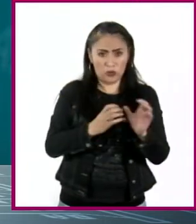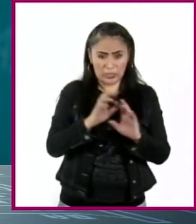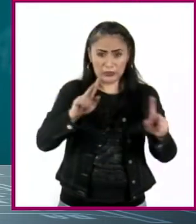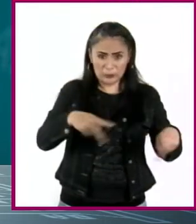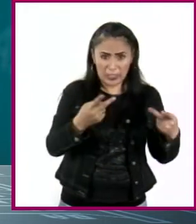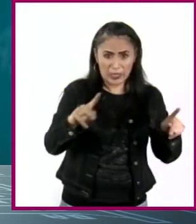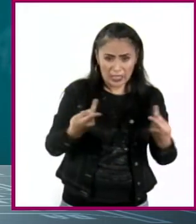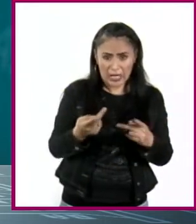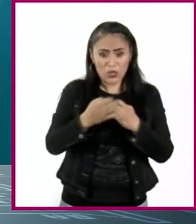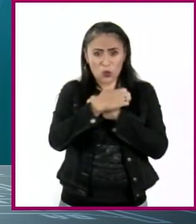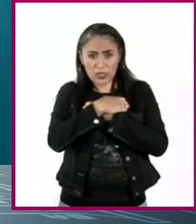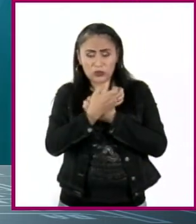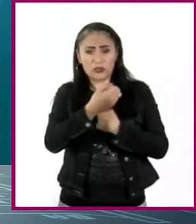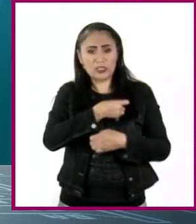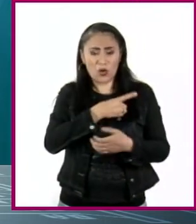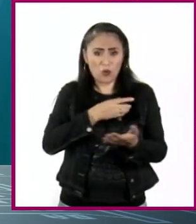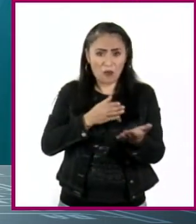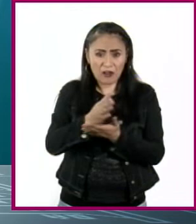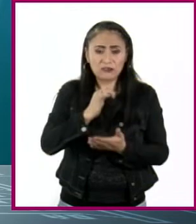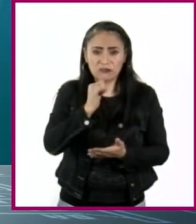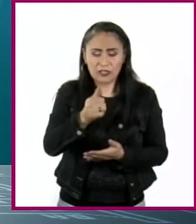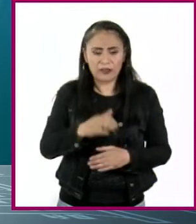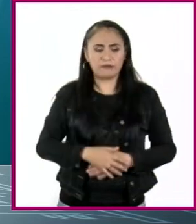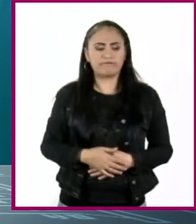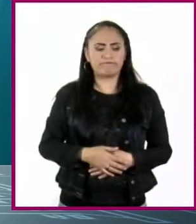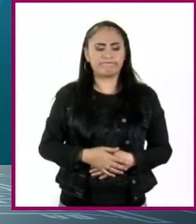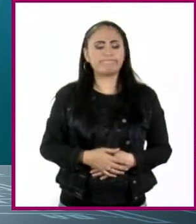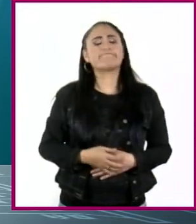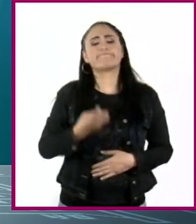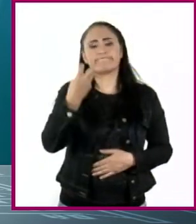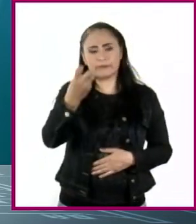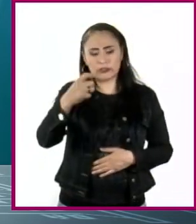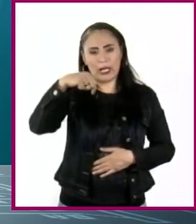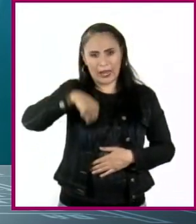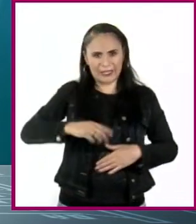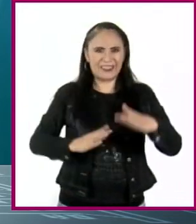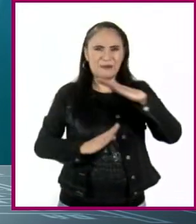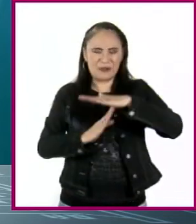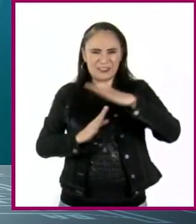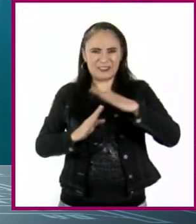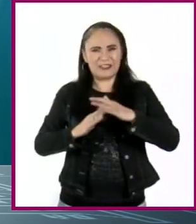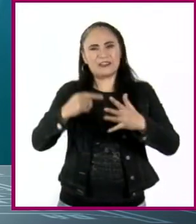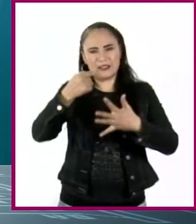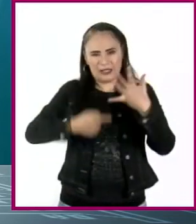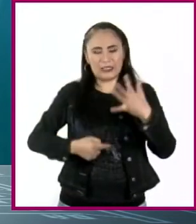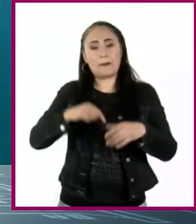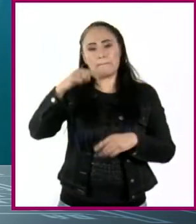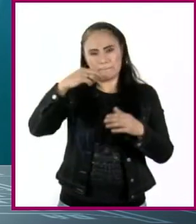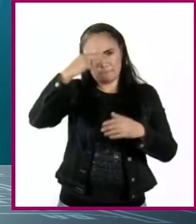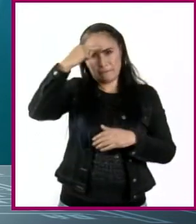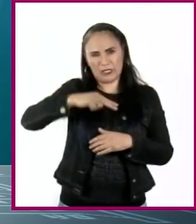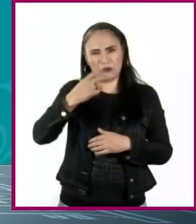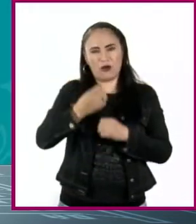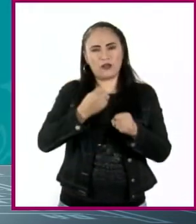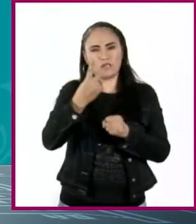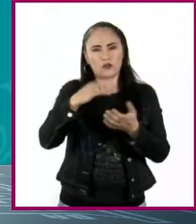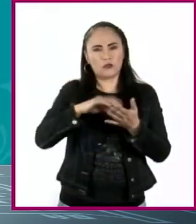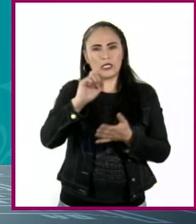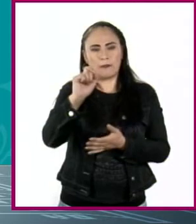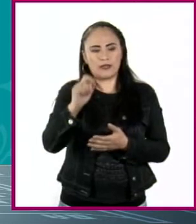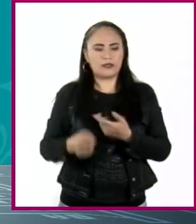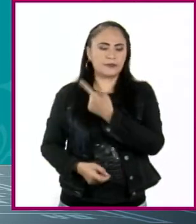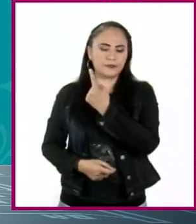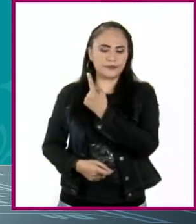acceso a educación y salud. Según información que ha llegado a nuestra mesa de redacción, en México la violencia durante el año 2020 ha